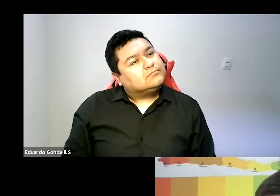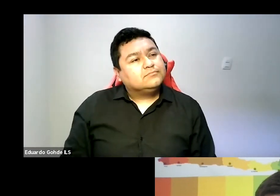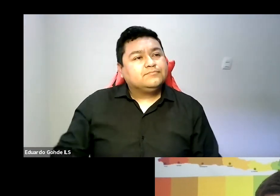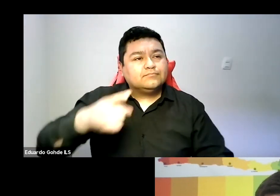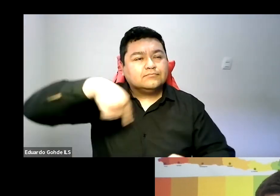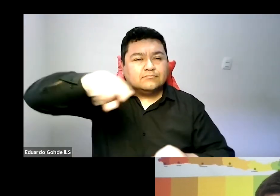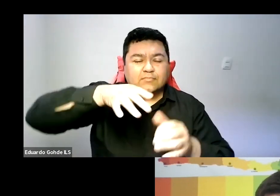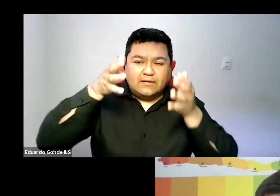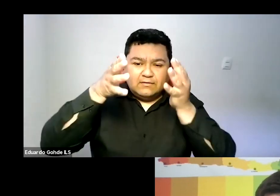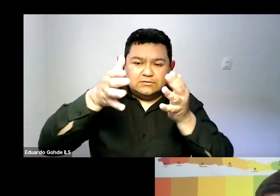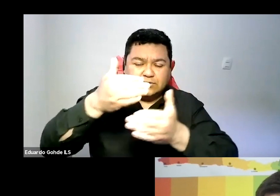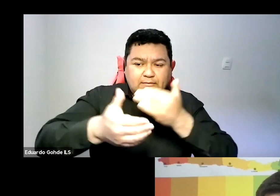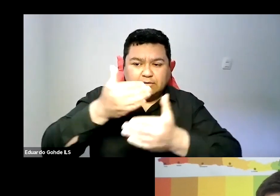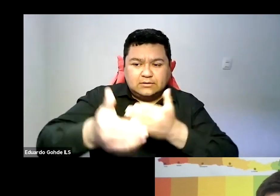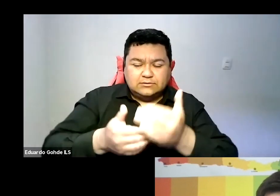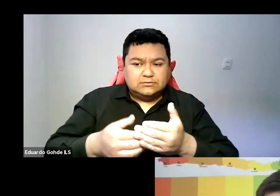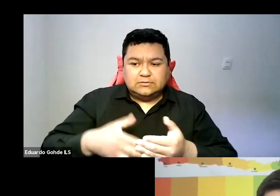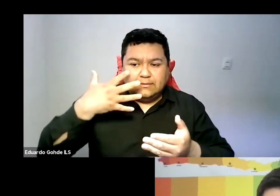multicolor de progreso.